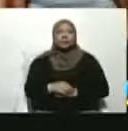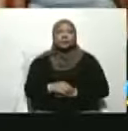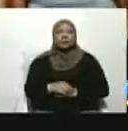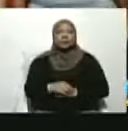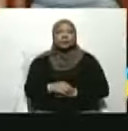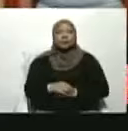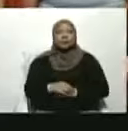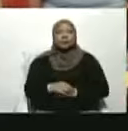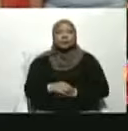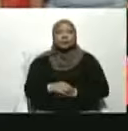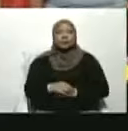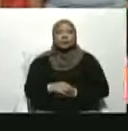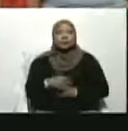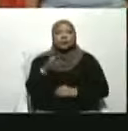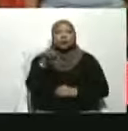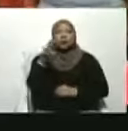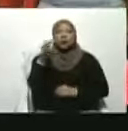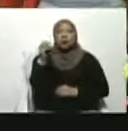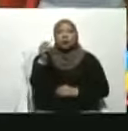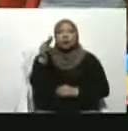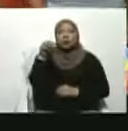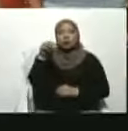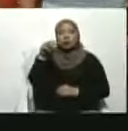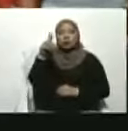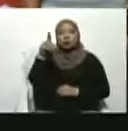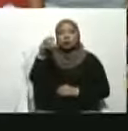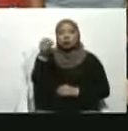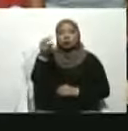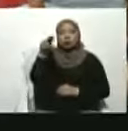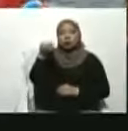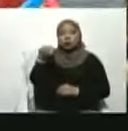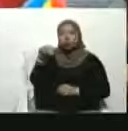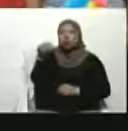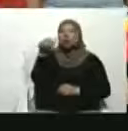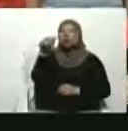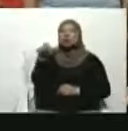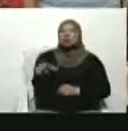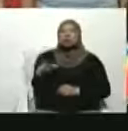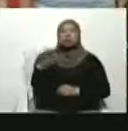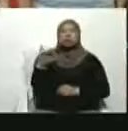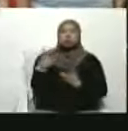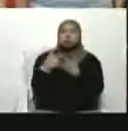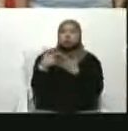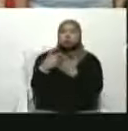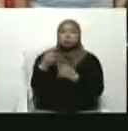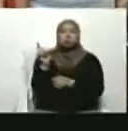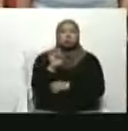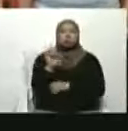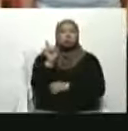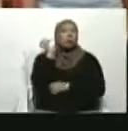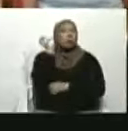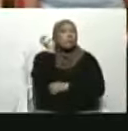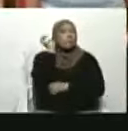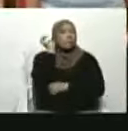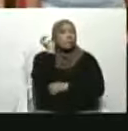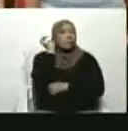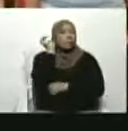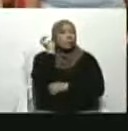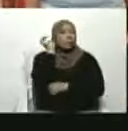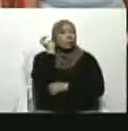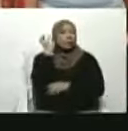qu rondón no ha peleado rondón no ha peleado vamos a ver las mujeres